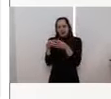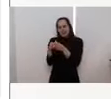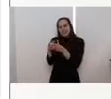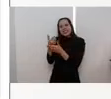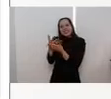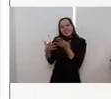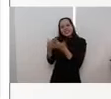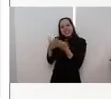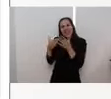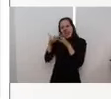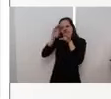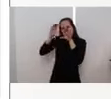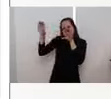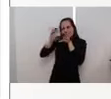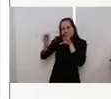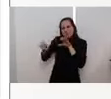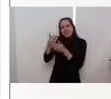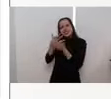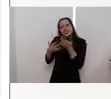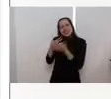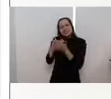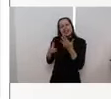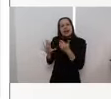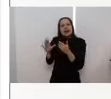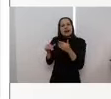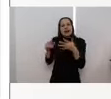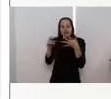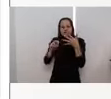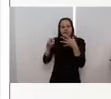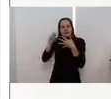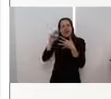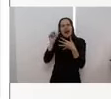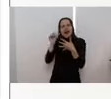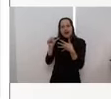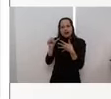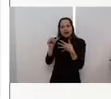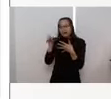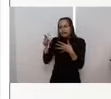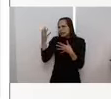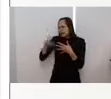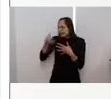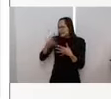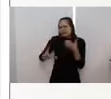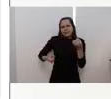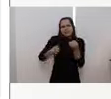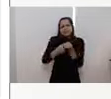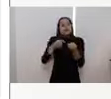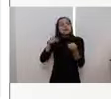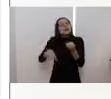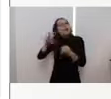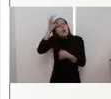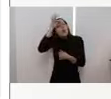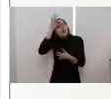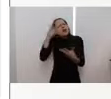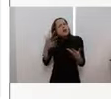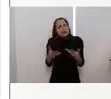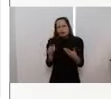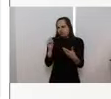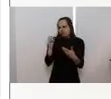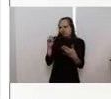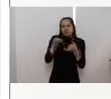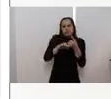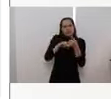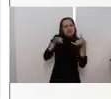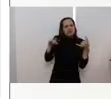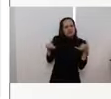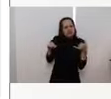banco de sangre de categoría y que siempre ha sido el apoyo para el hospital porque es autosuficiente y